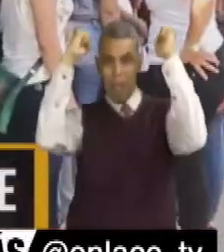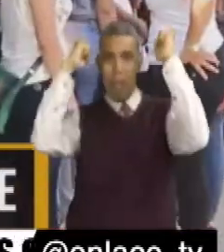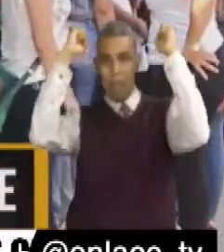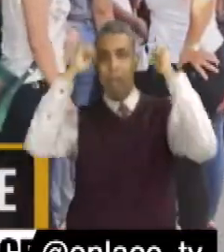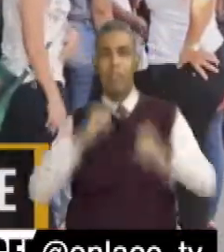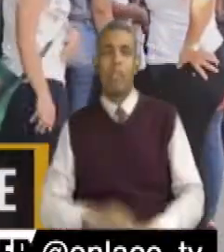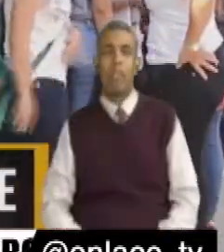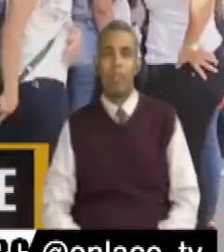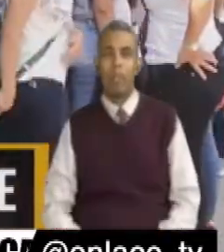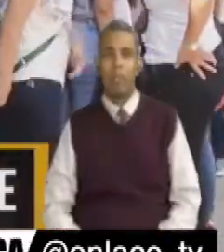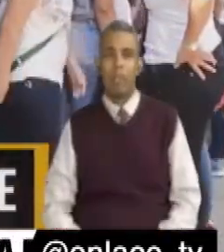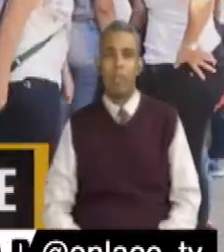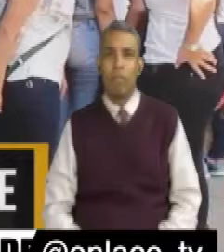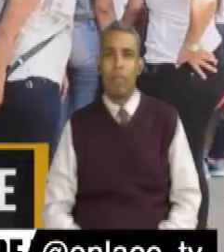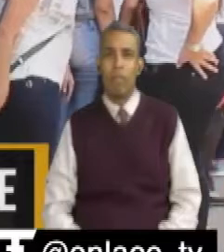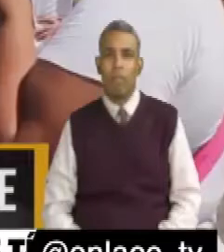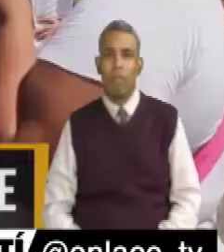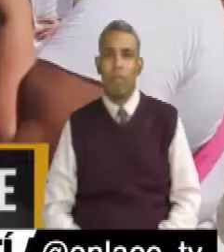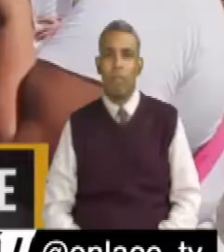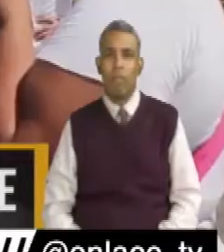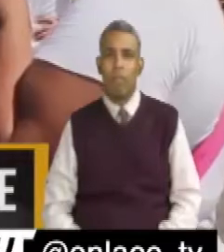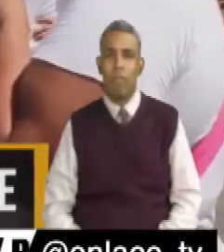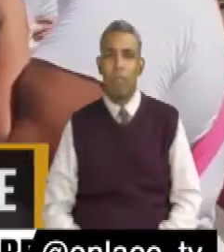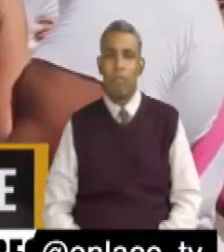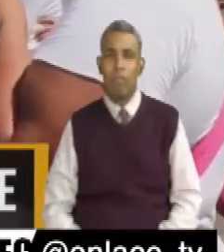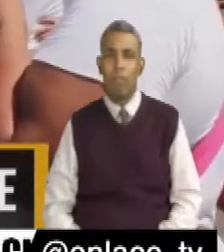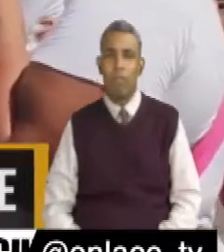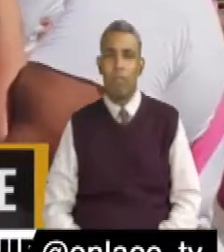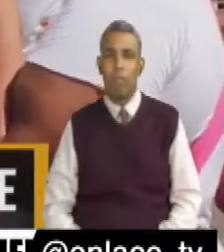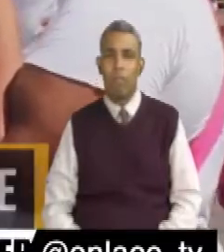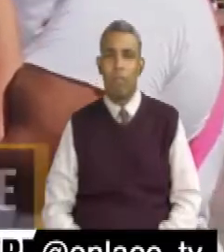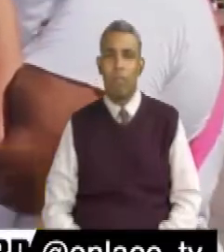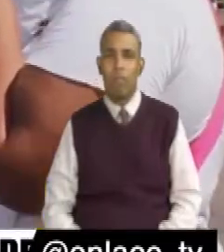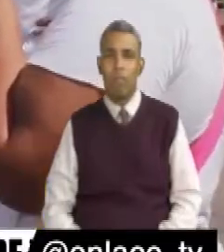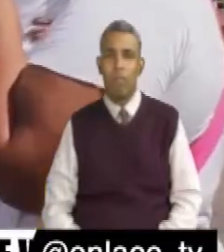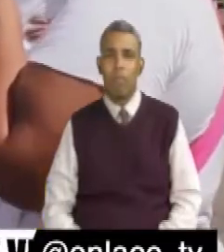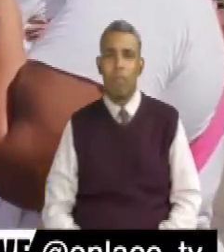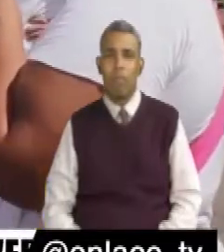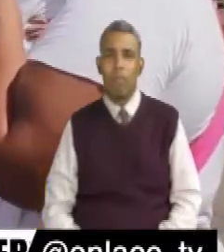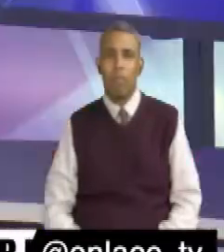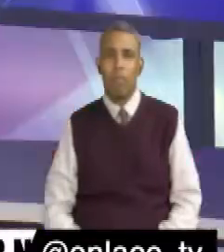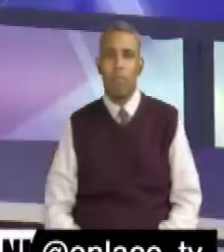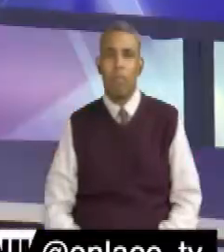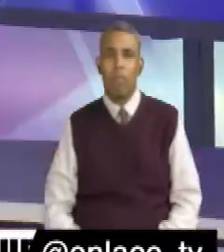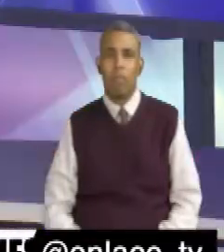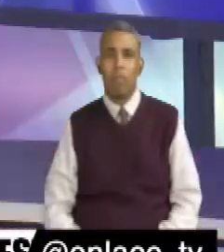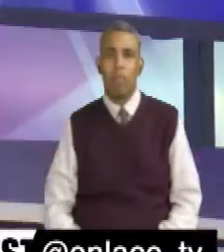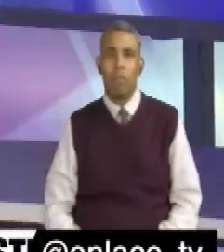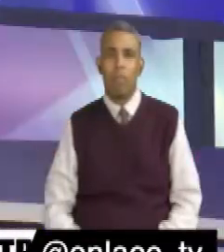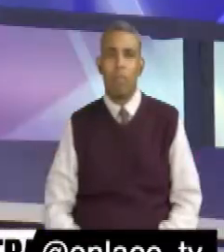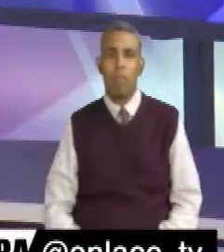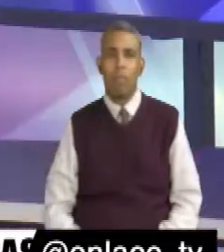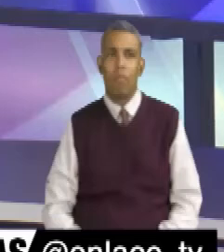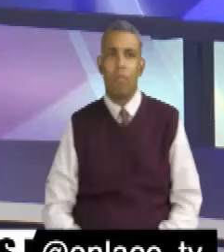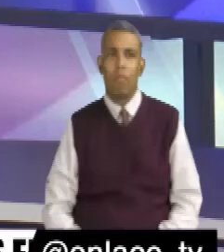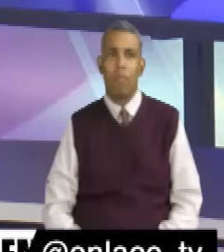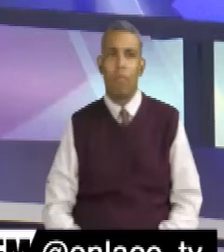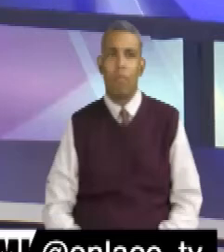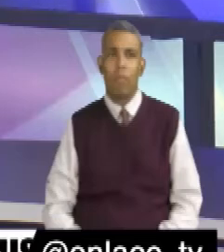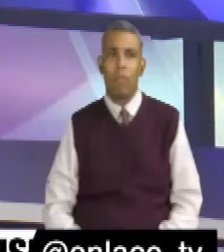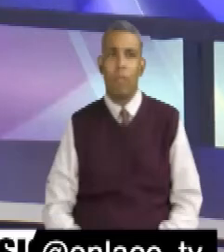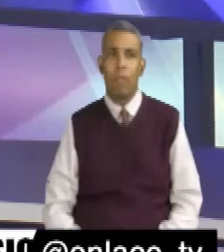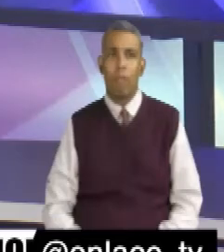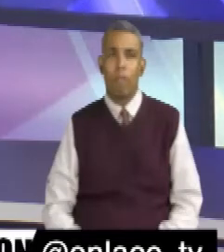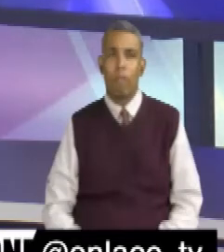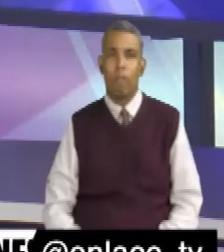Educadores FECODE y que impacta a más de 40.000 estudiantes de los planteles educativos de carácter oficial. Y quienes también se unieron